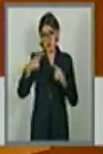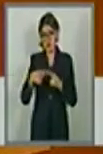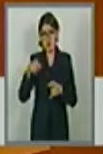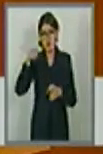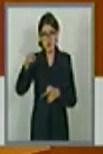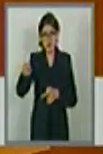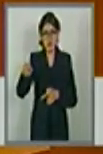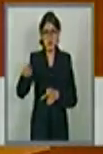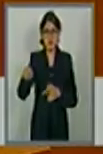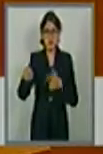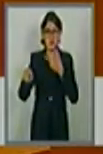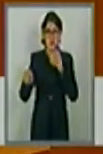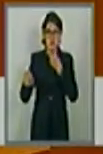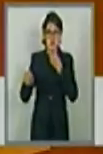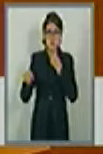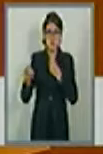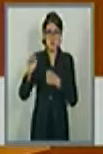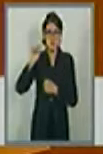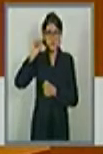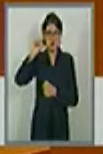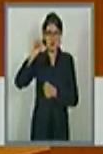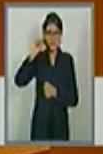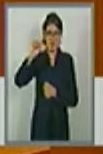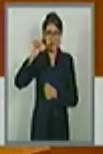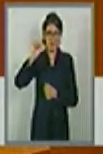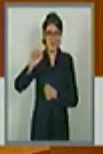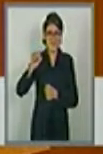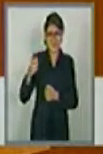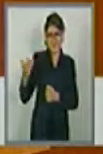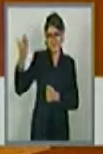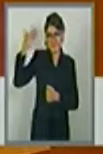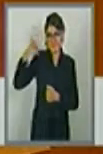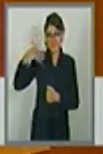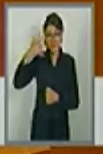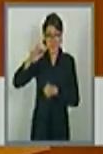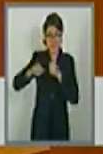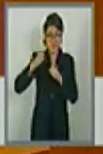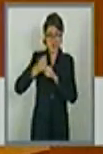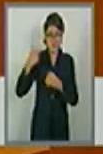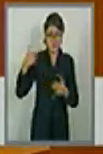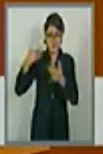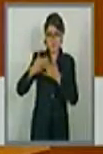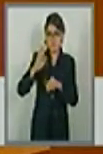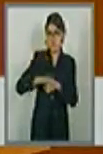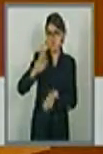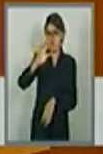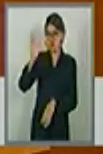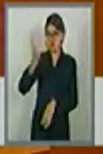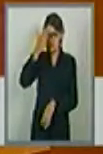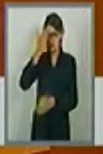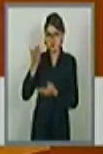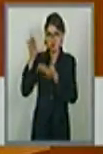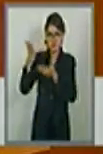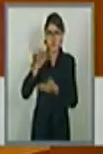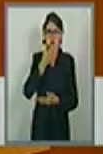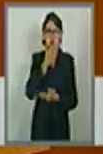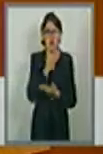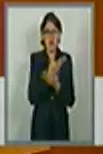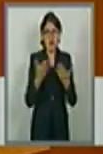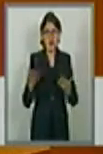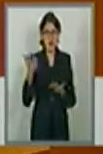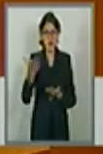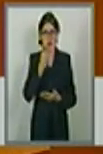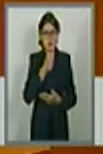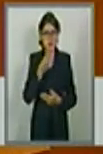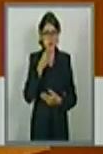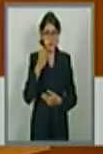las figuras sindicales más polémicas de la última década. Y es que el hoy candidato al Senado por la